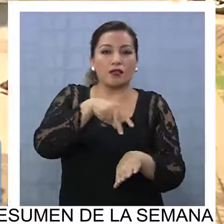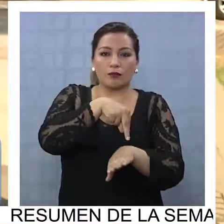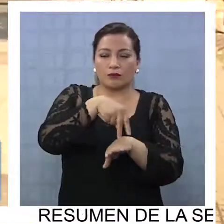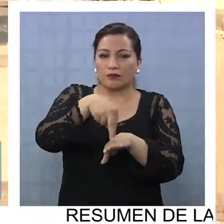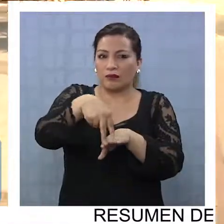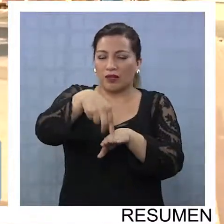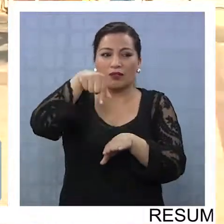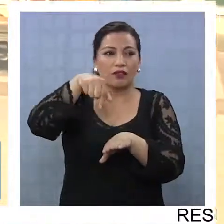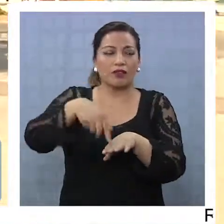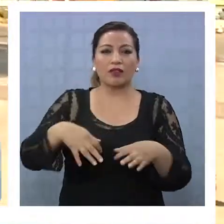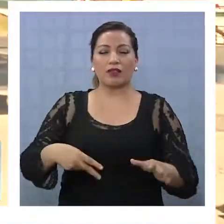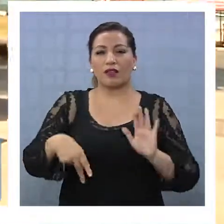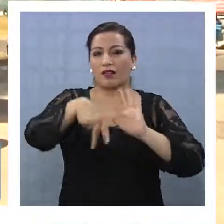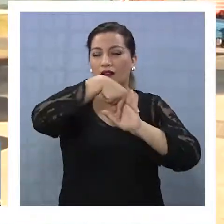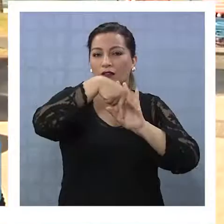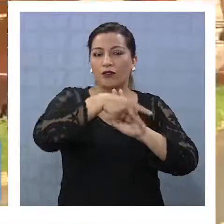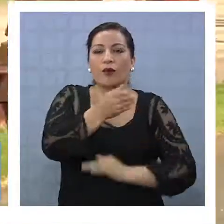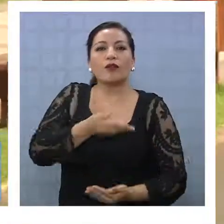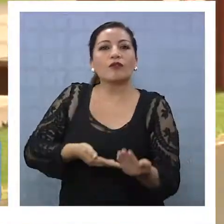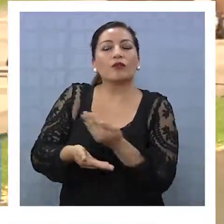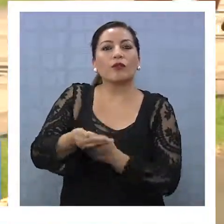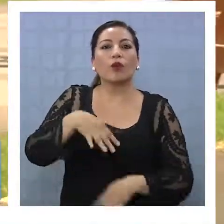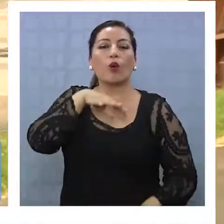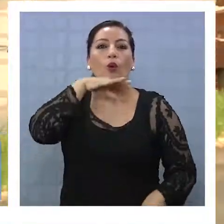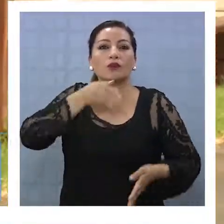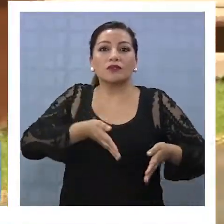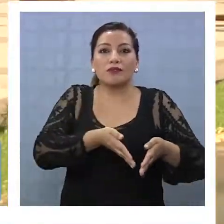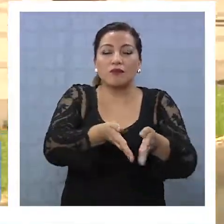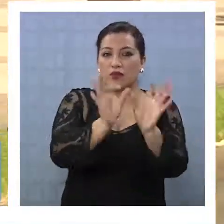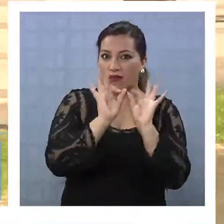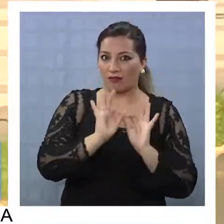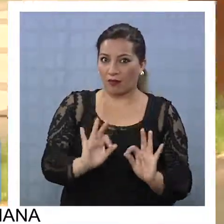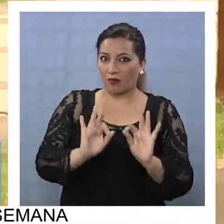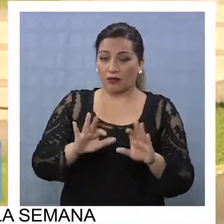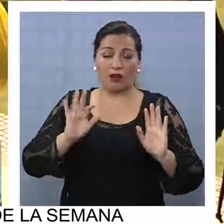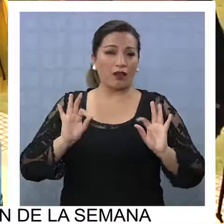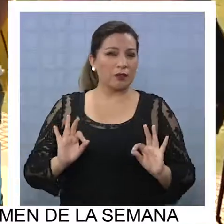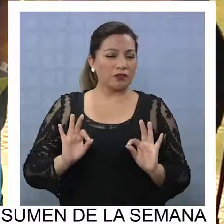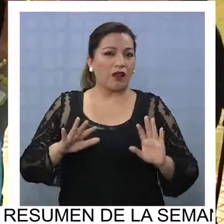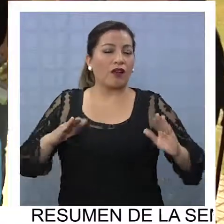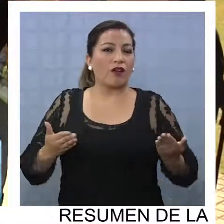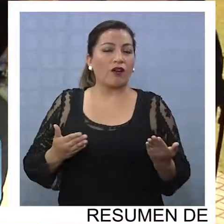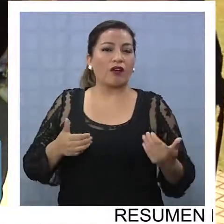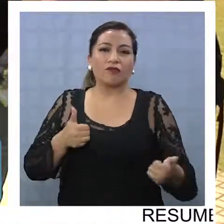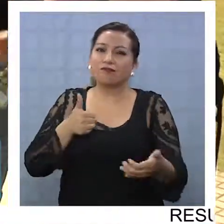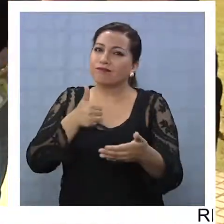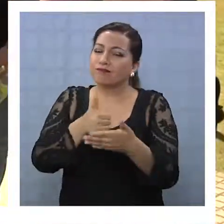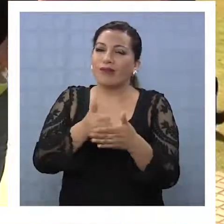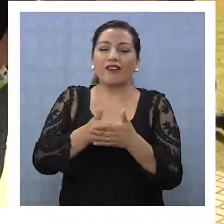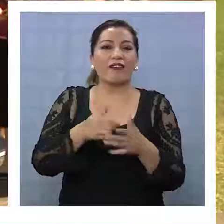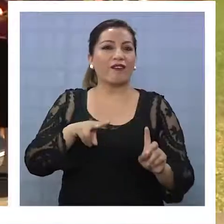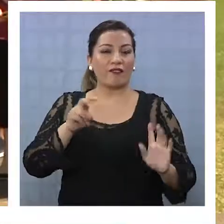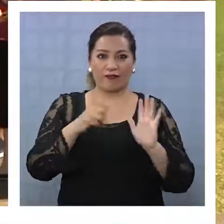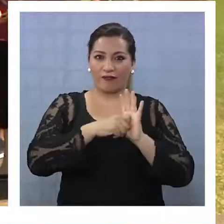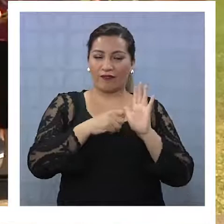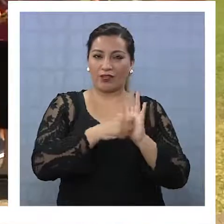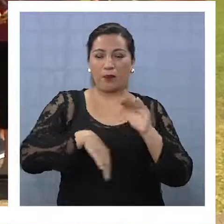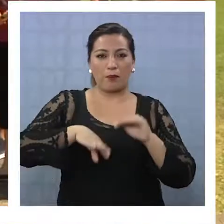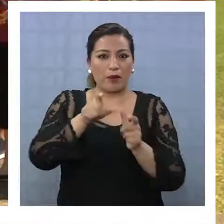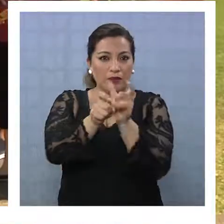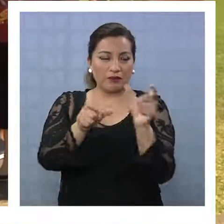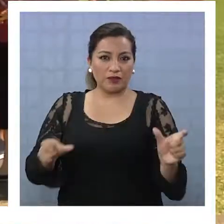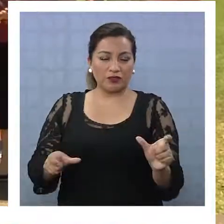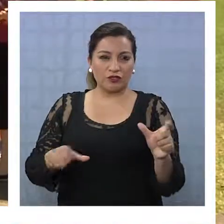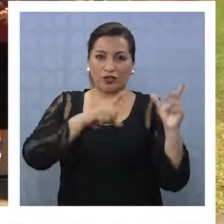peatones la normativa que regula la convivencia en el uso de las vías, especialmente ahora que se acerca la época estival y la ciudad